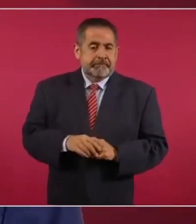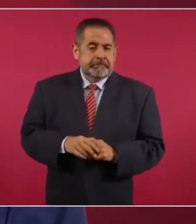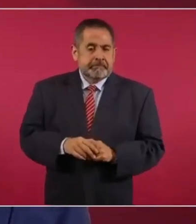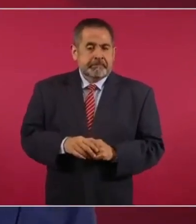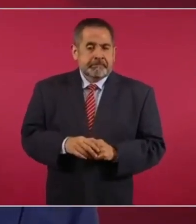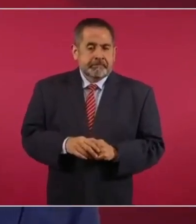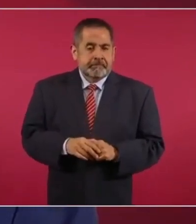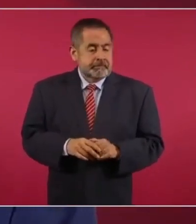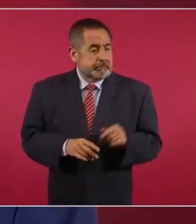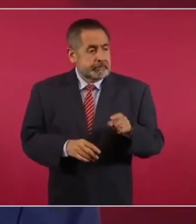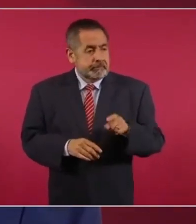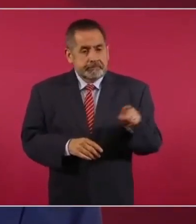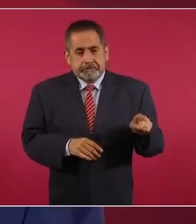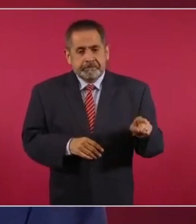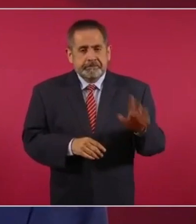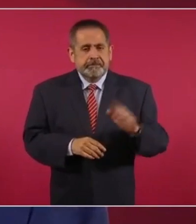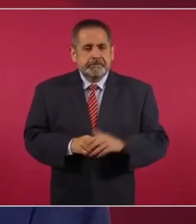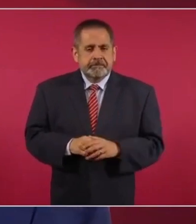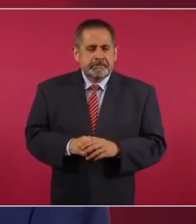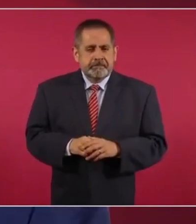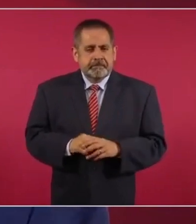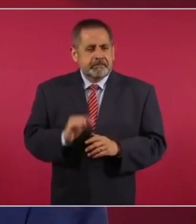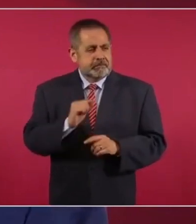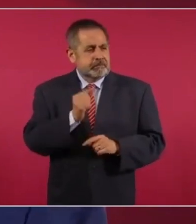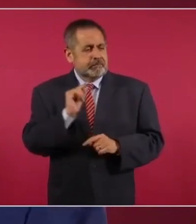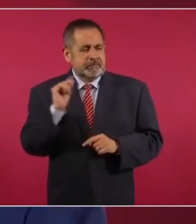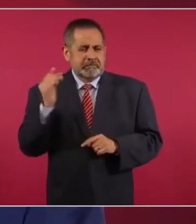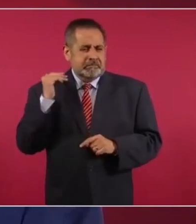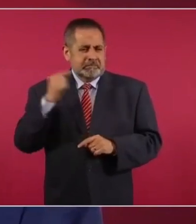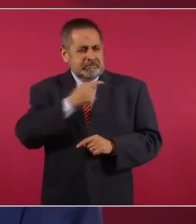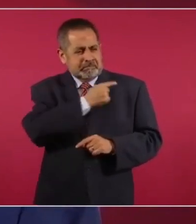aun cuando en los últimos tiempos